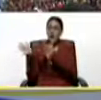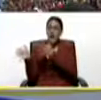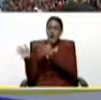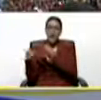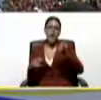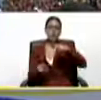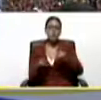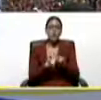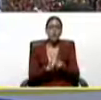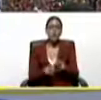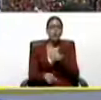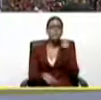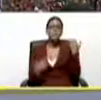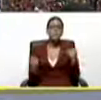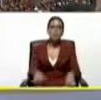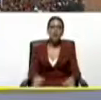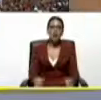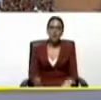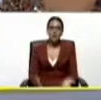pueblo.